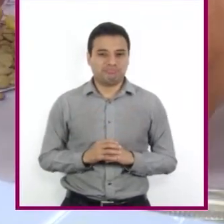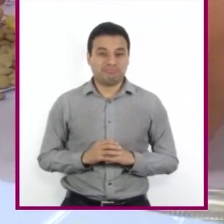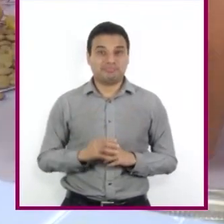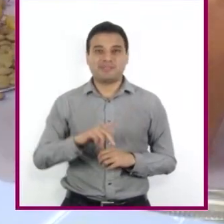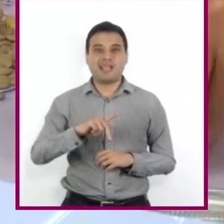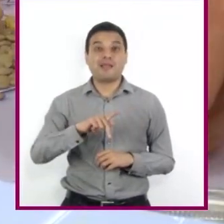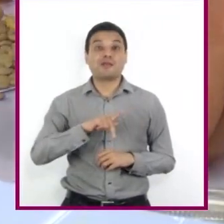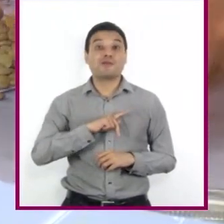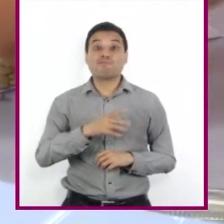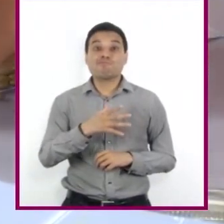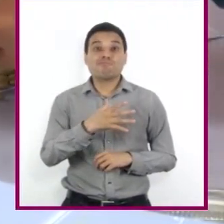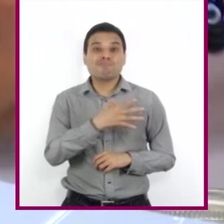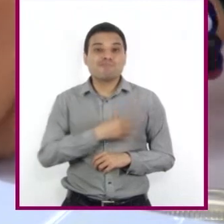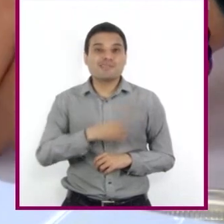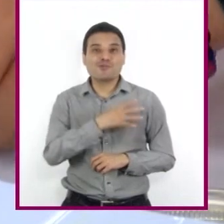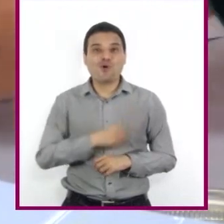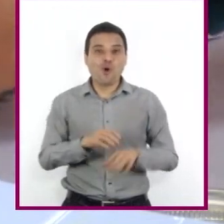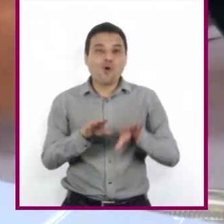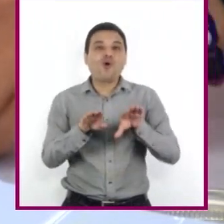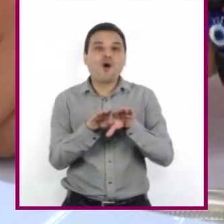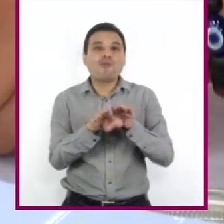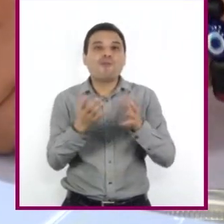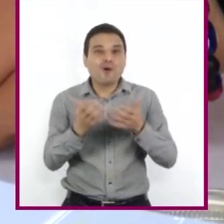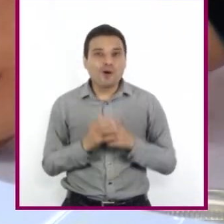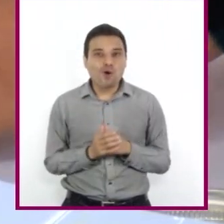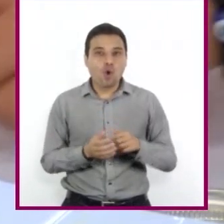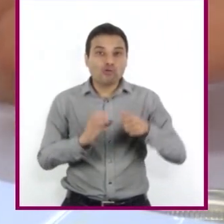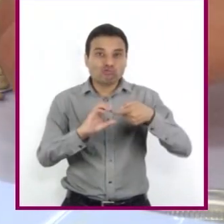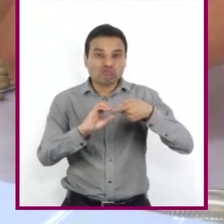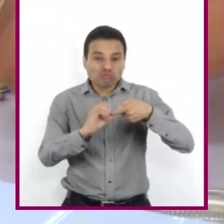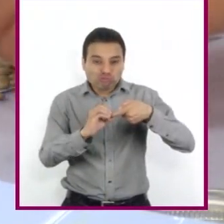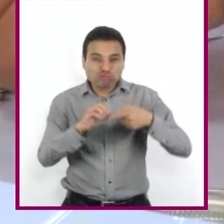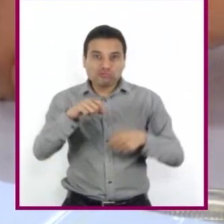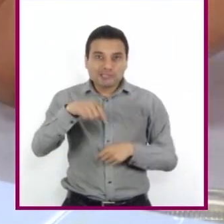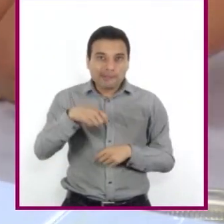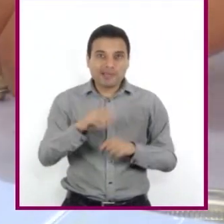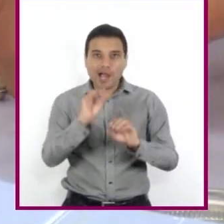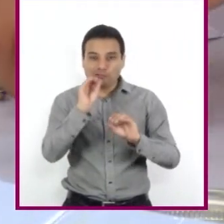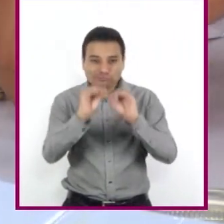mi hijo si estuviera formado por puras semillas.